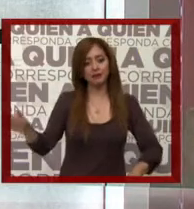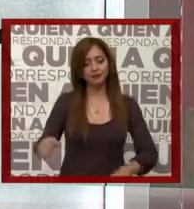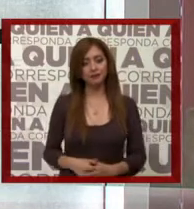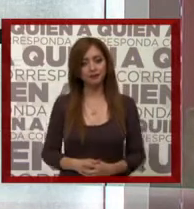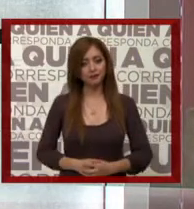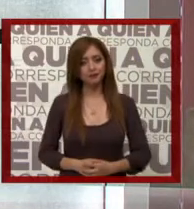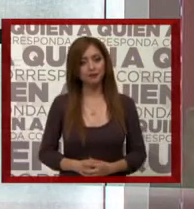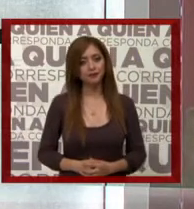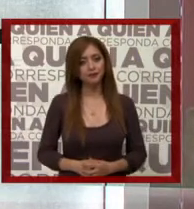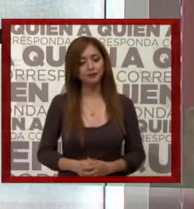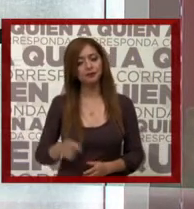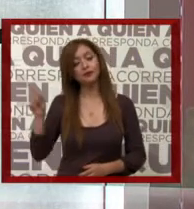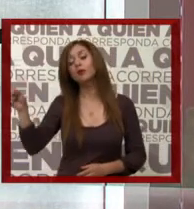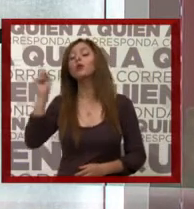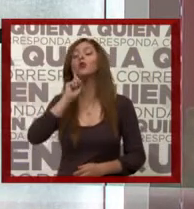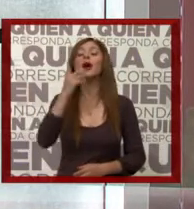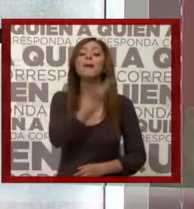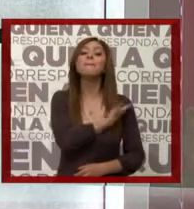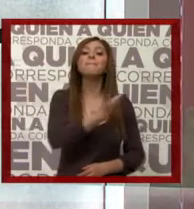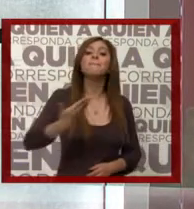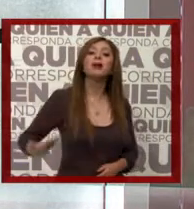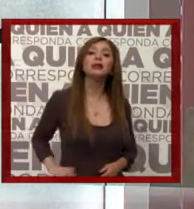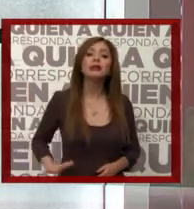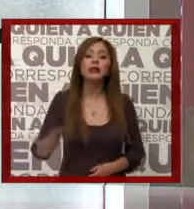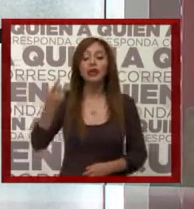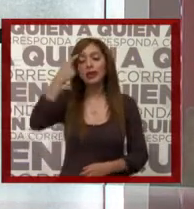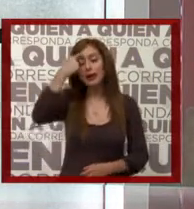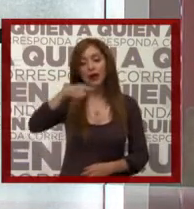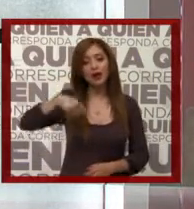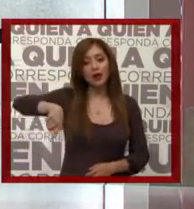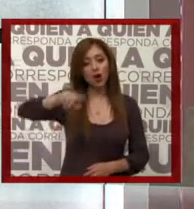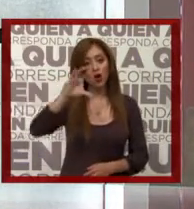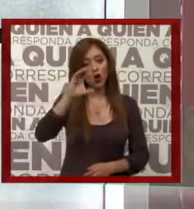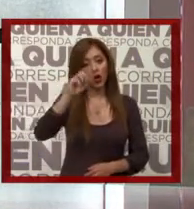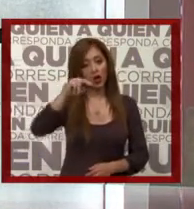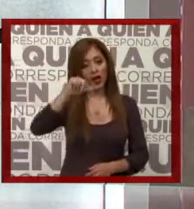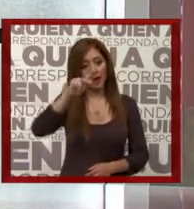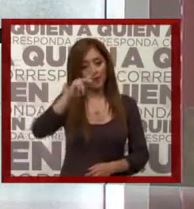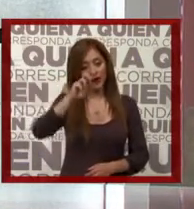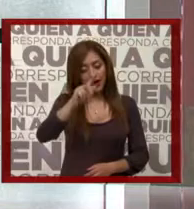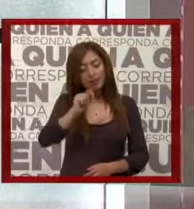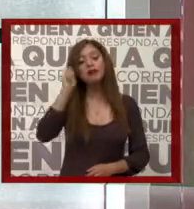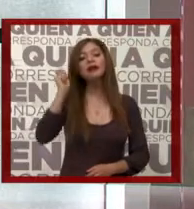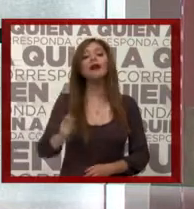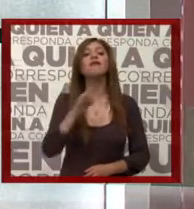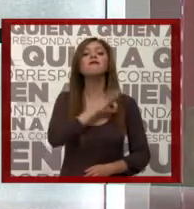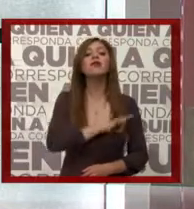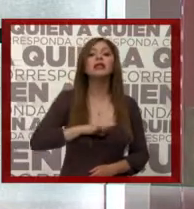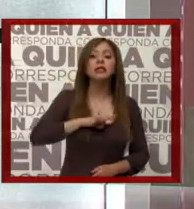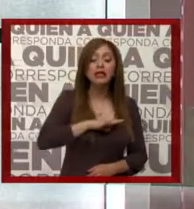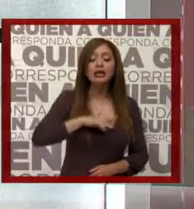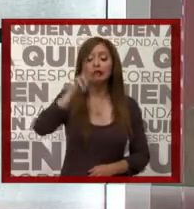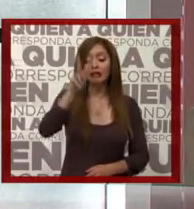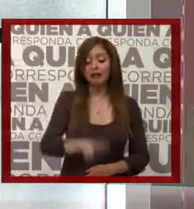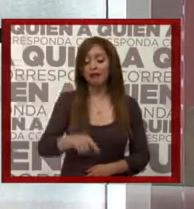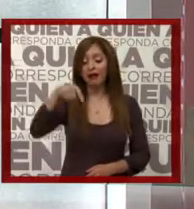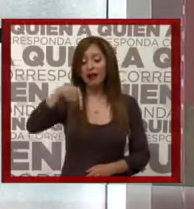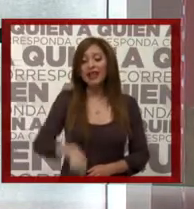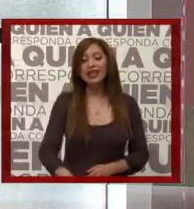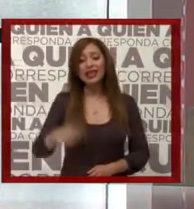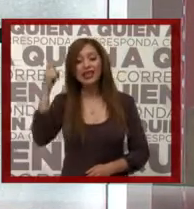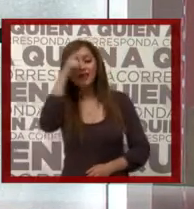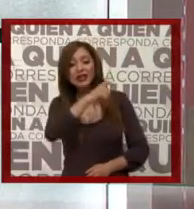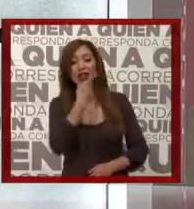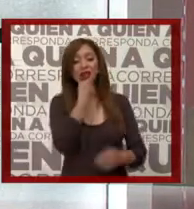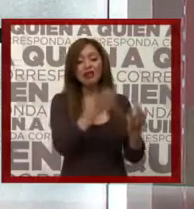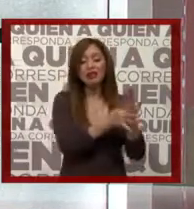Pacuic, presidente del Consejo Nacional para Prevención, para Prevenir la Discriminación. Felicidades. Qué trabajo más difícil en un país que dice que no